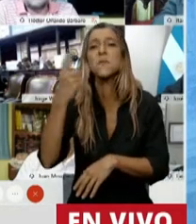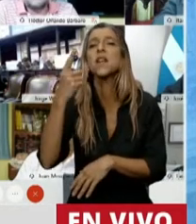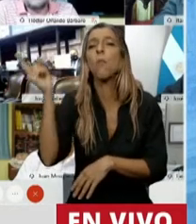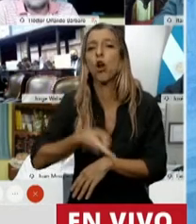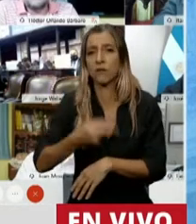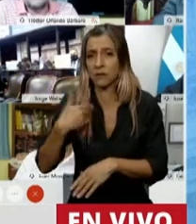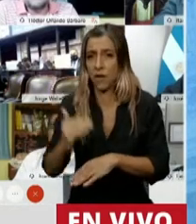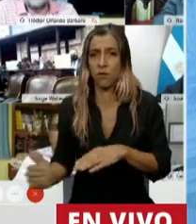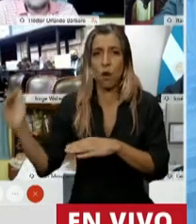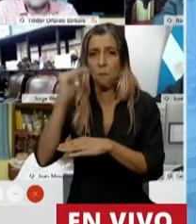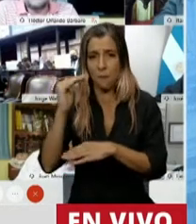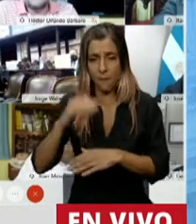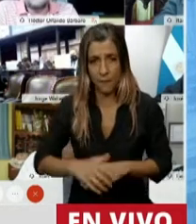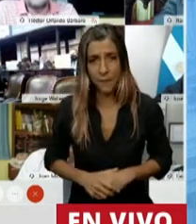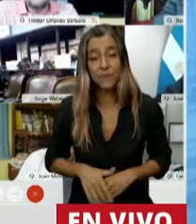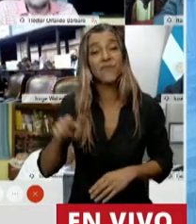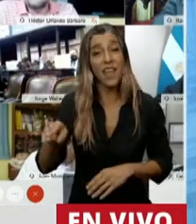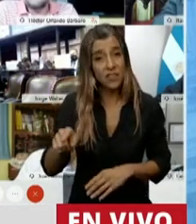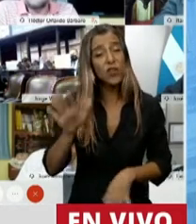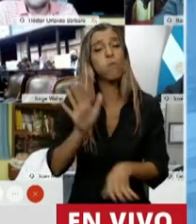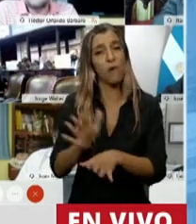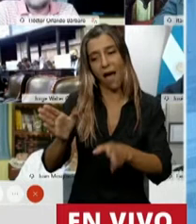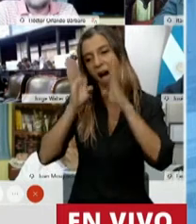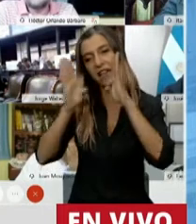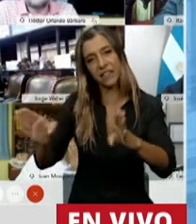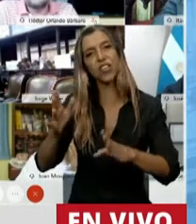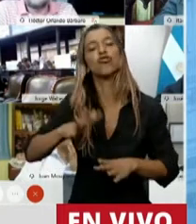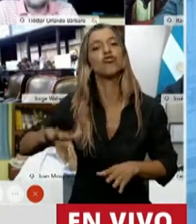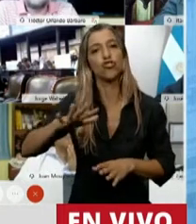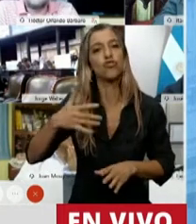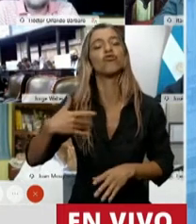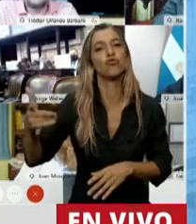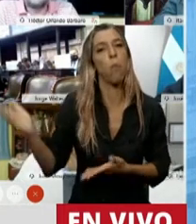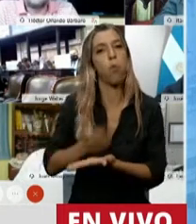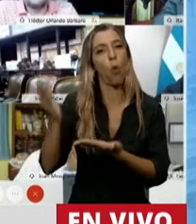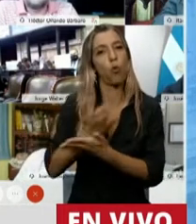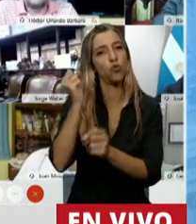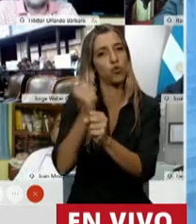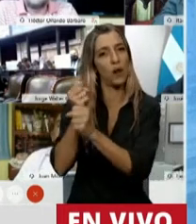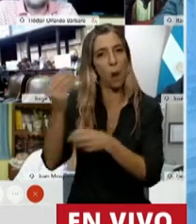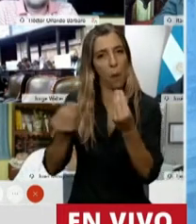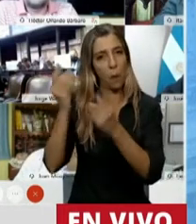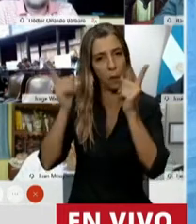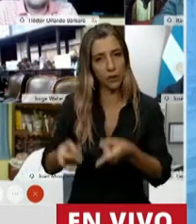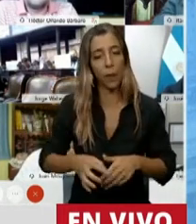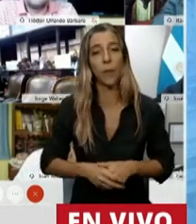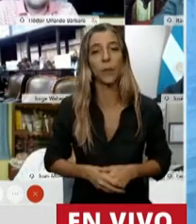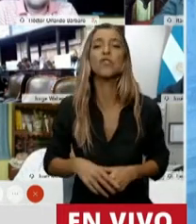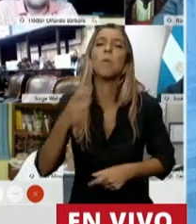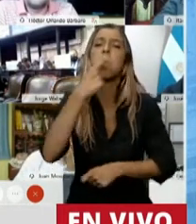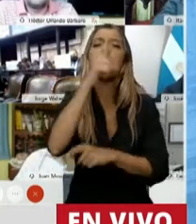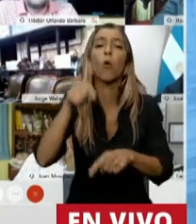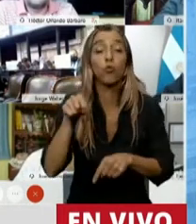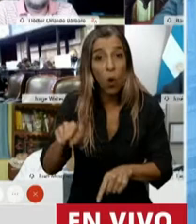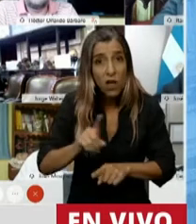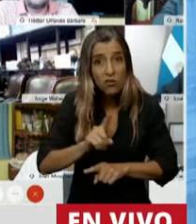Digo, si esto no es atender la producción y el trabajo, ¿qué es? ¿Qué hicieron los